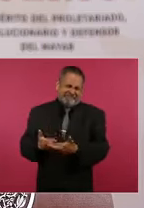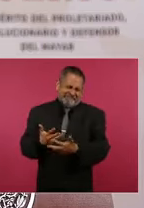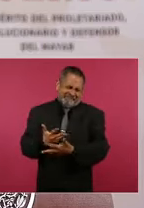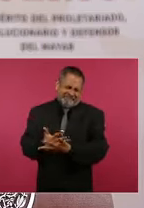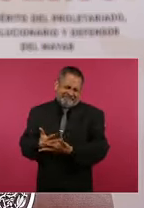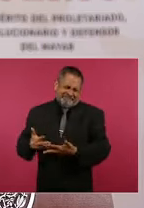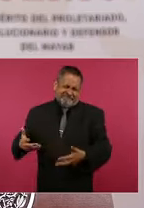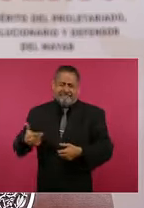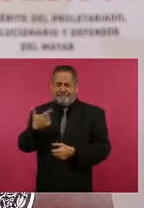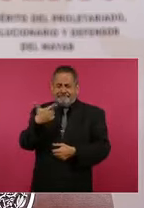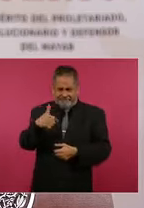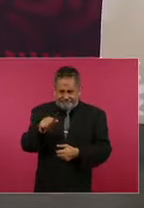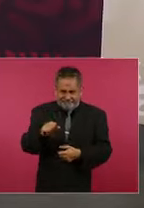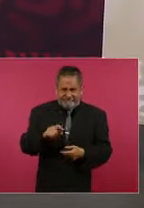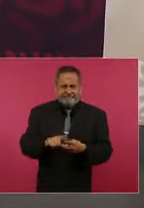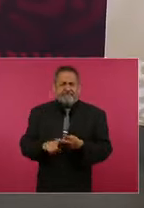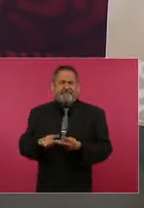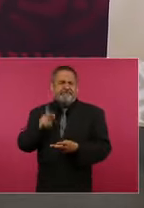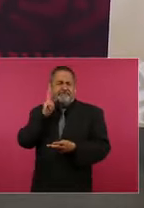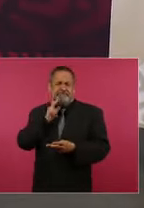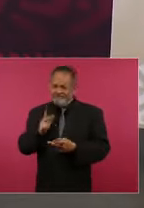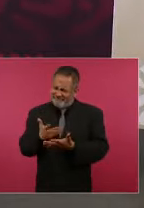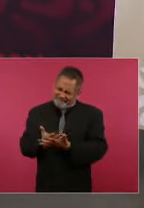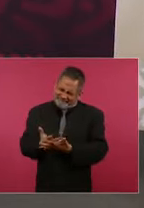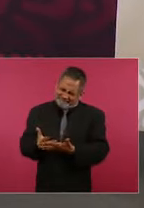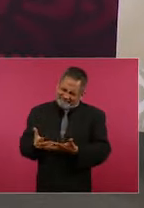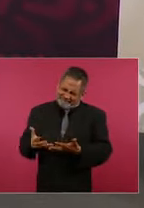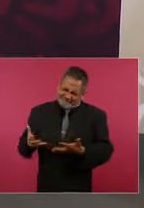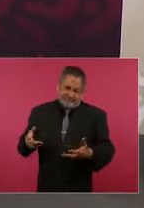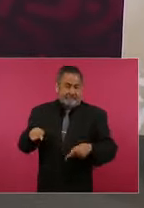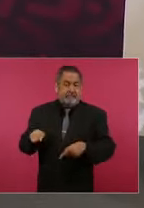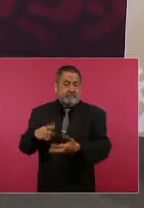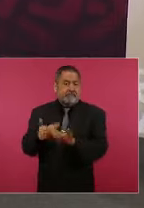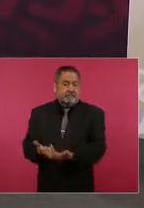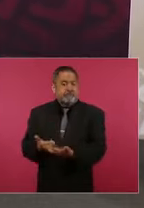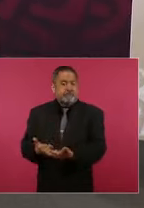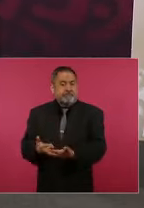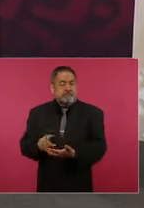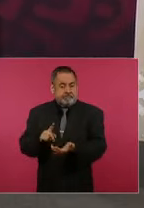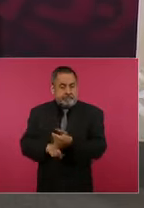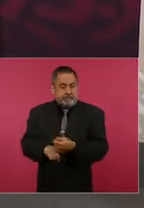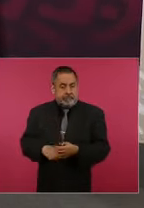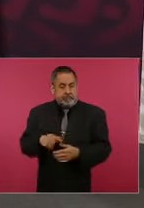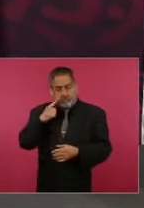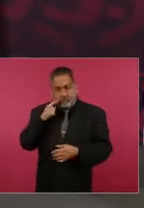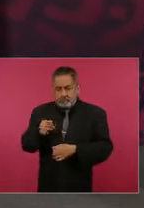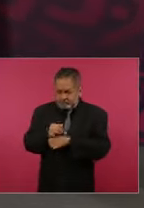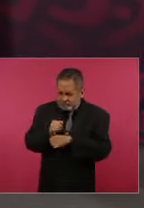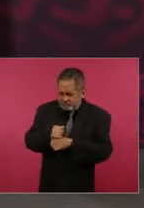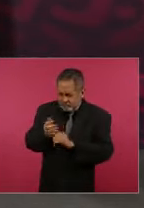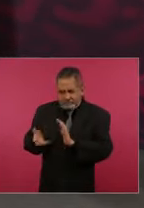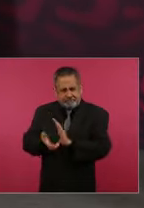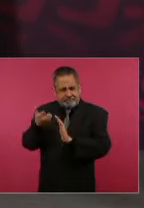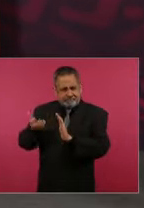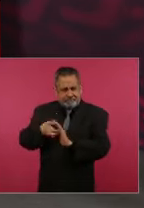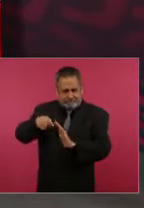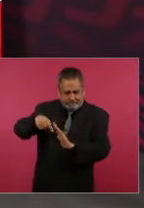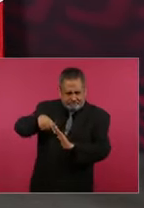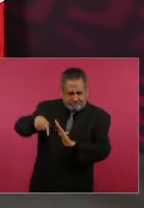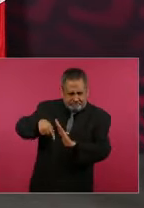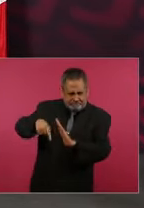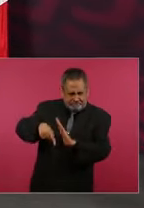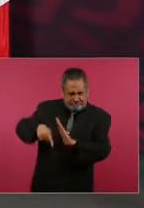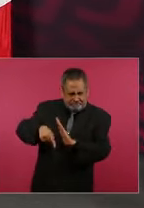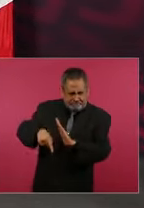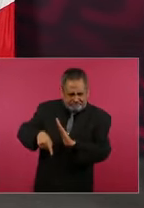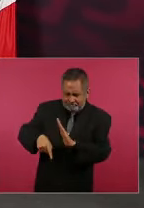enorme, porque cuando iniciaron la exploración y la perforación de pozos en